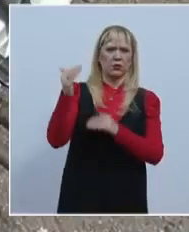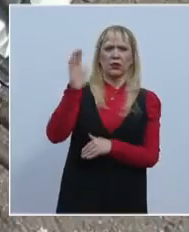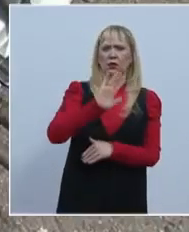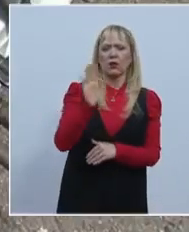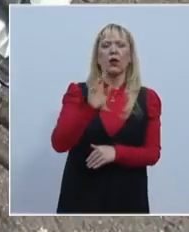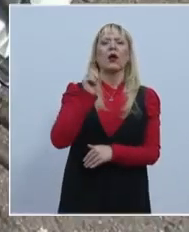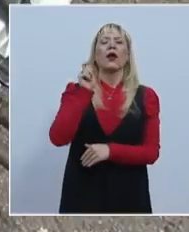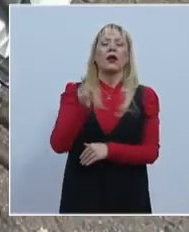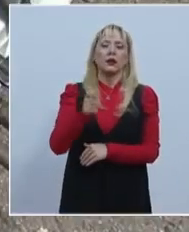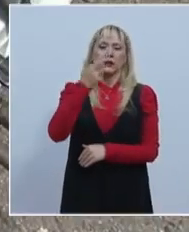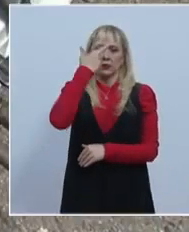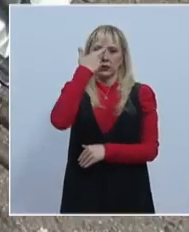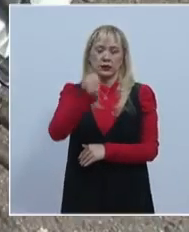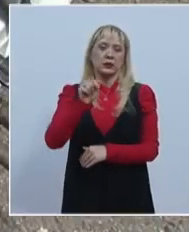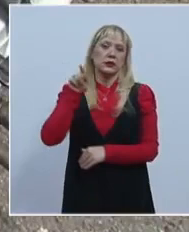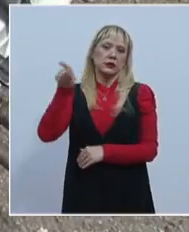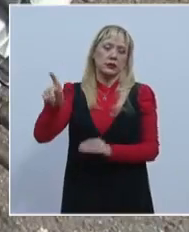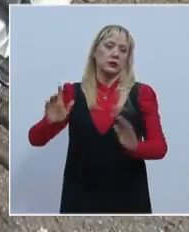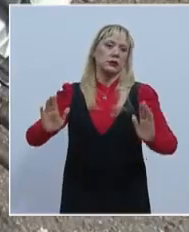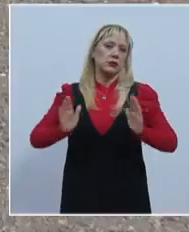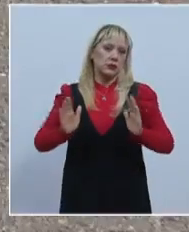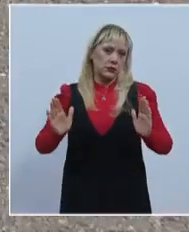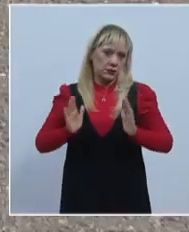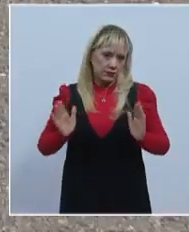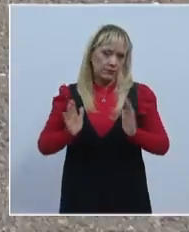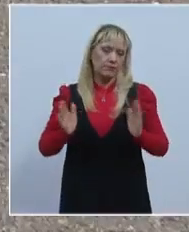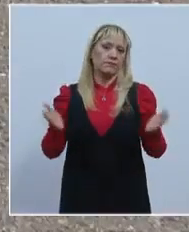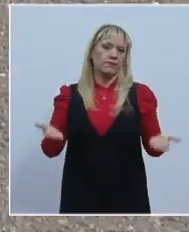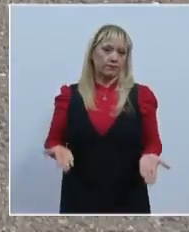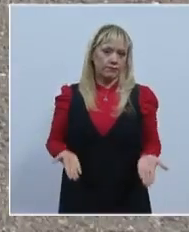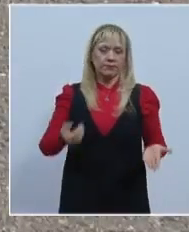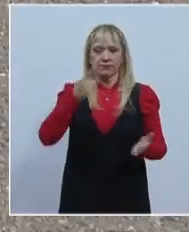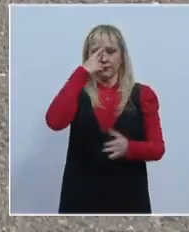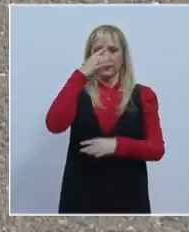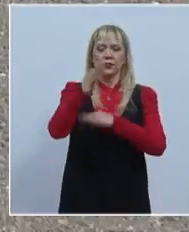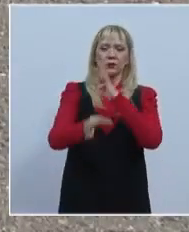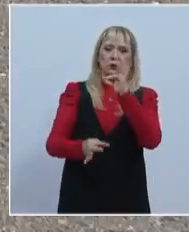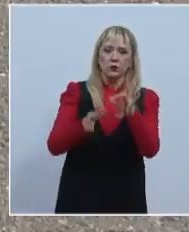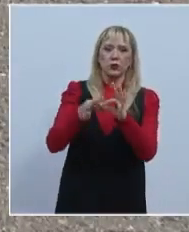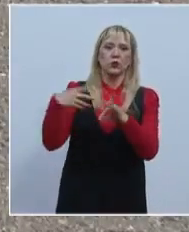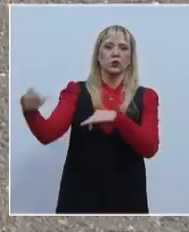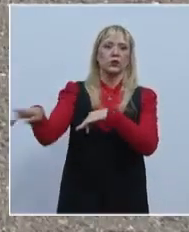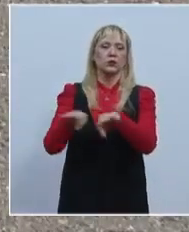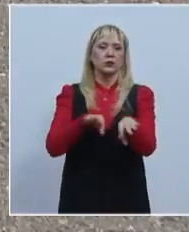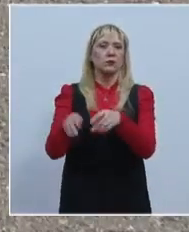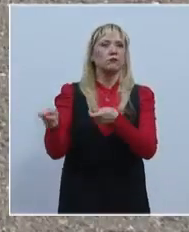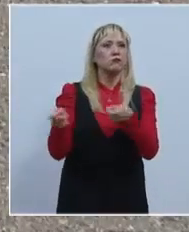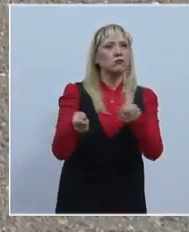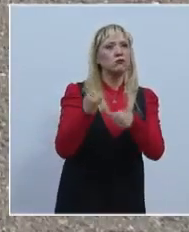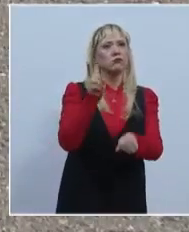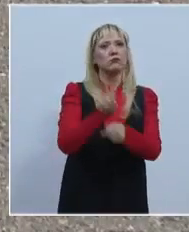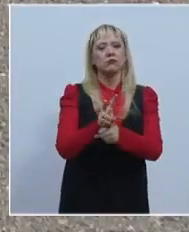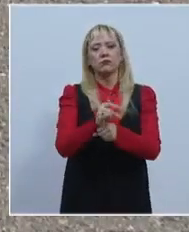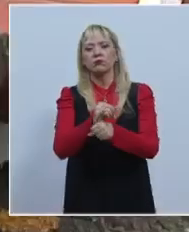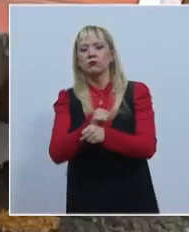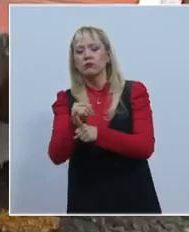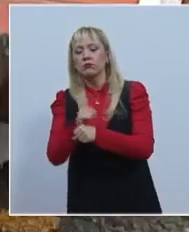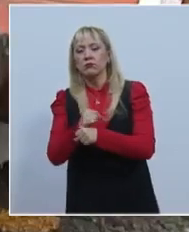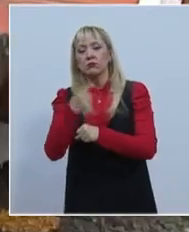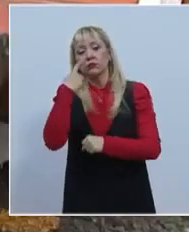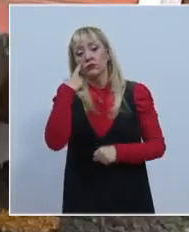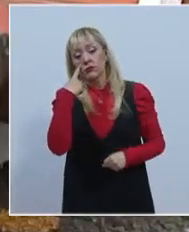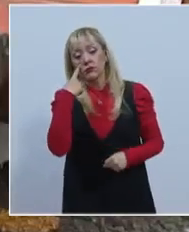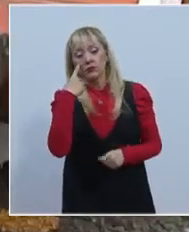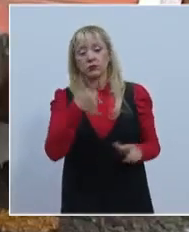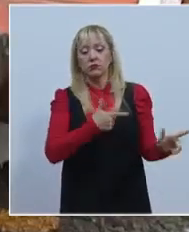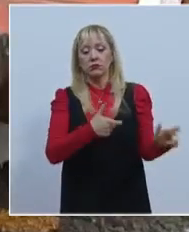los servicios que presta la Secretaría de la Defensa Nacional. Esto para cumplir sus funciones de control, vigilancia, inspección y verificación